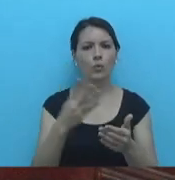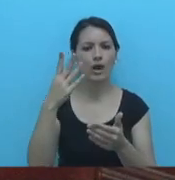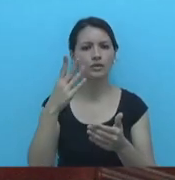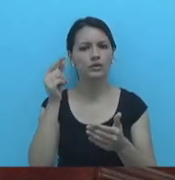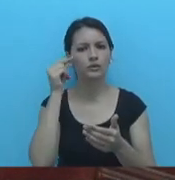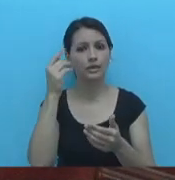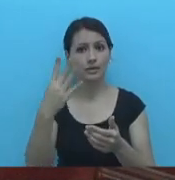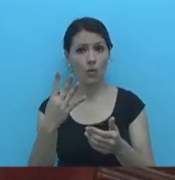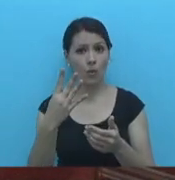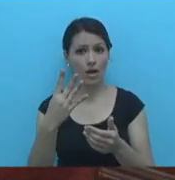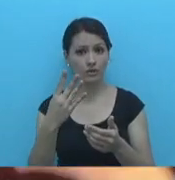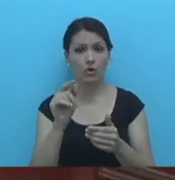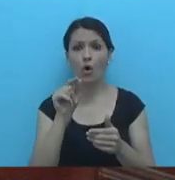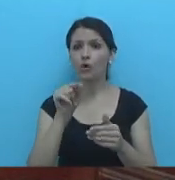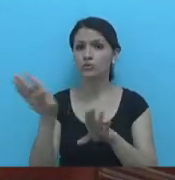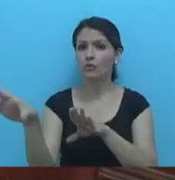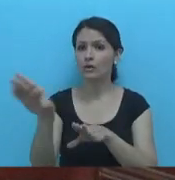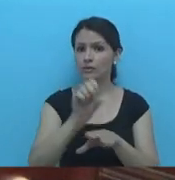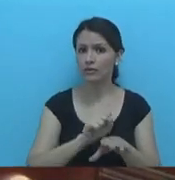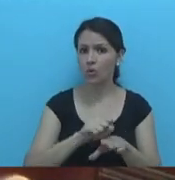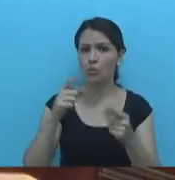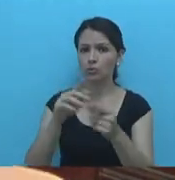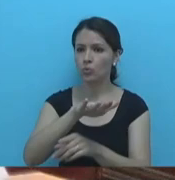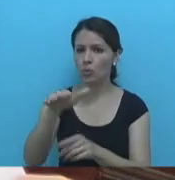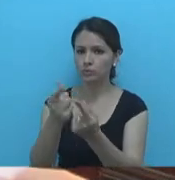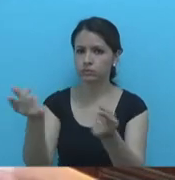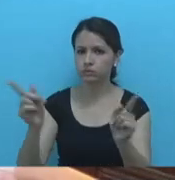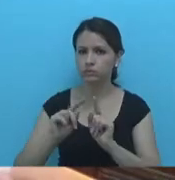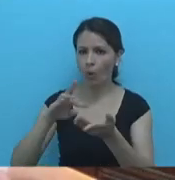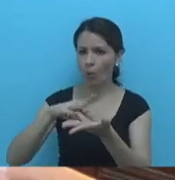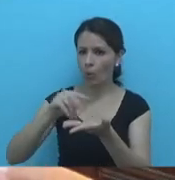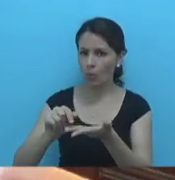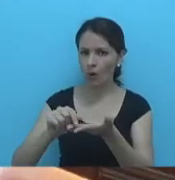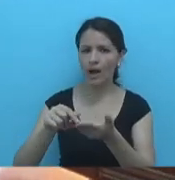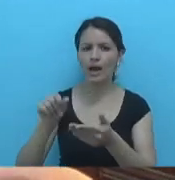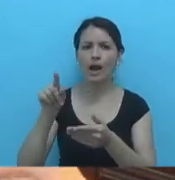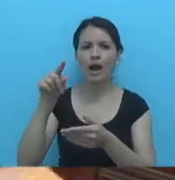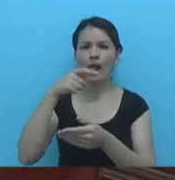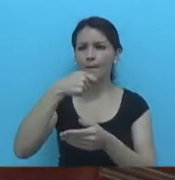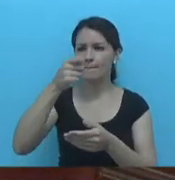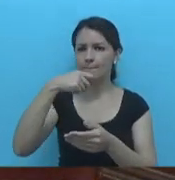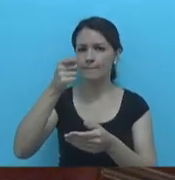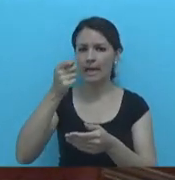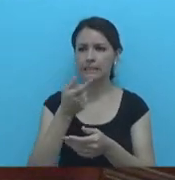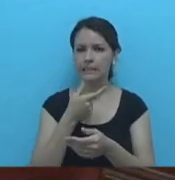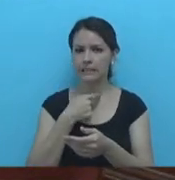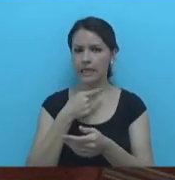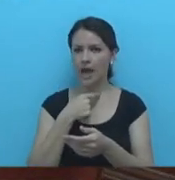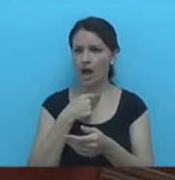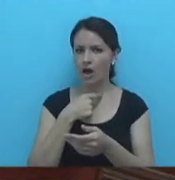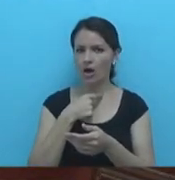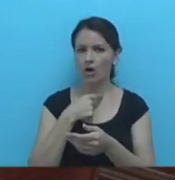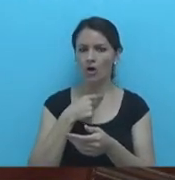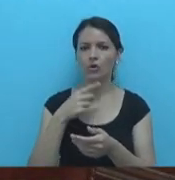33.434, que es la expropiación del terreno donde en agosto del 2013 se produjo lo que se conoce como tragedia de